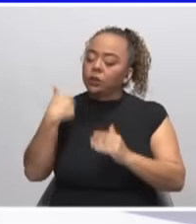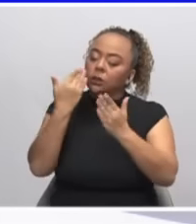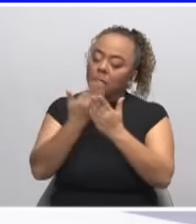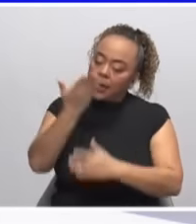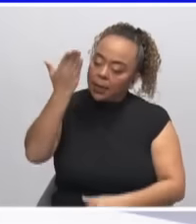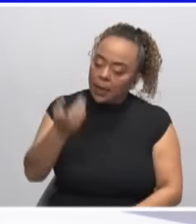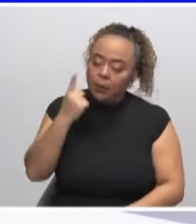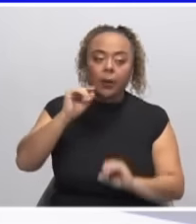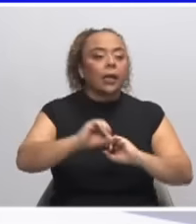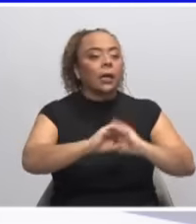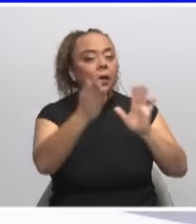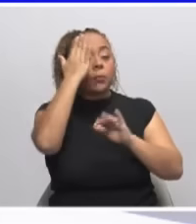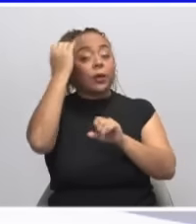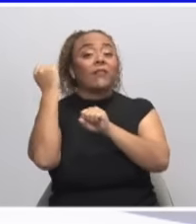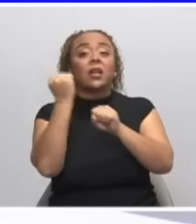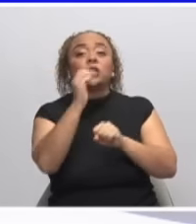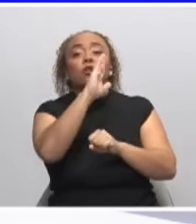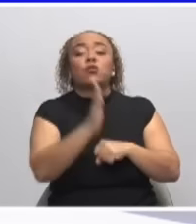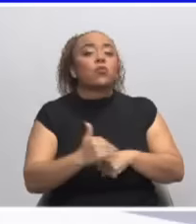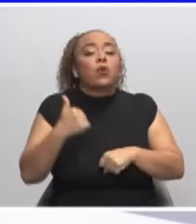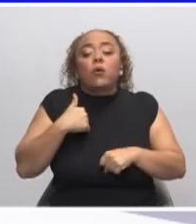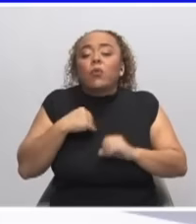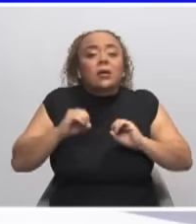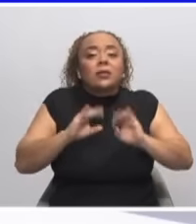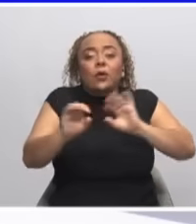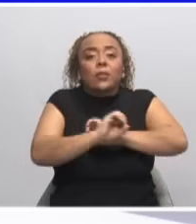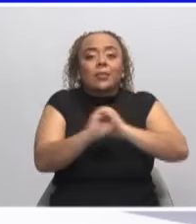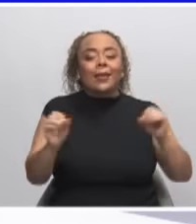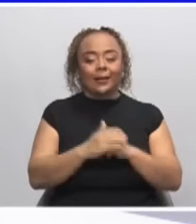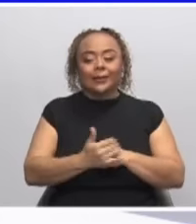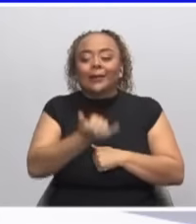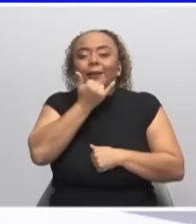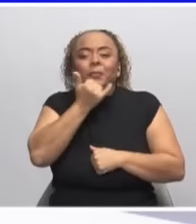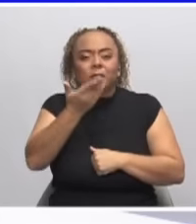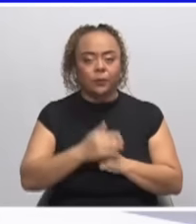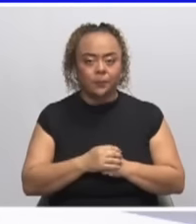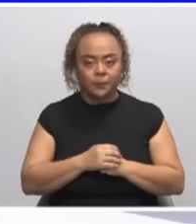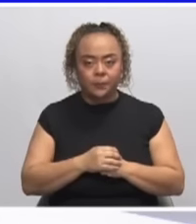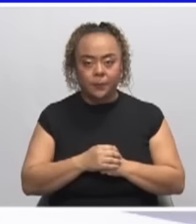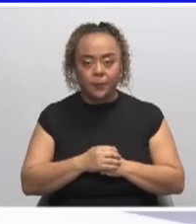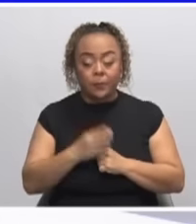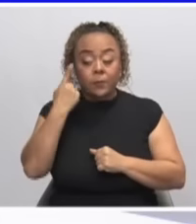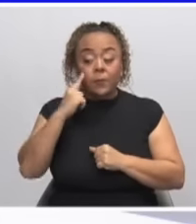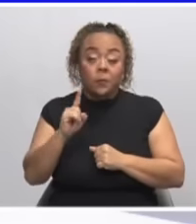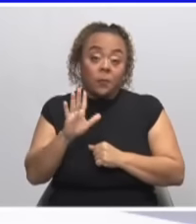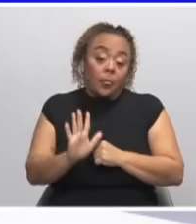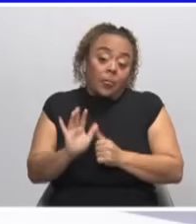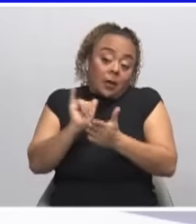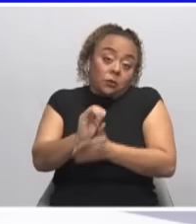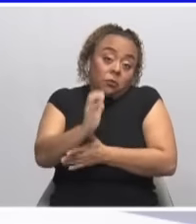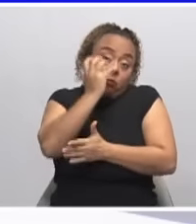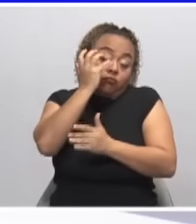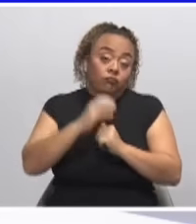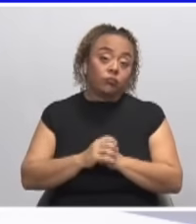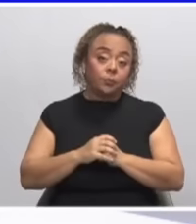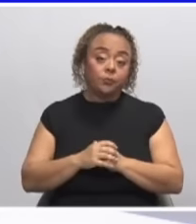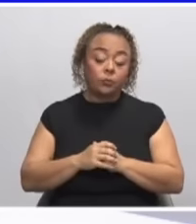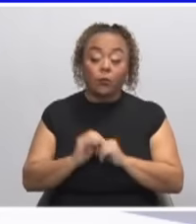aclarar Porque por parte de la federación nunca hubo una aclaración de qué había sucedido y parece que eso lo enojó